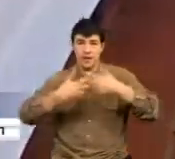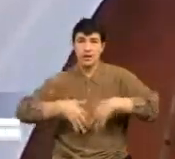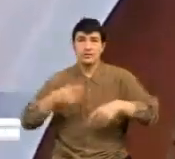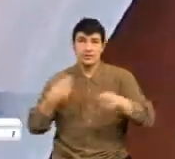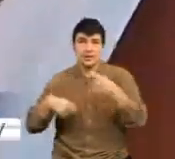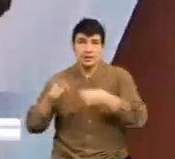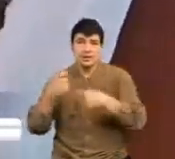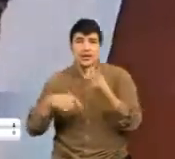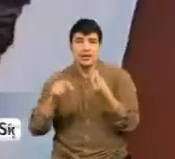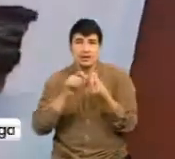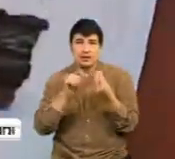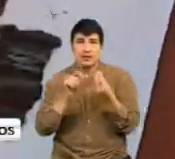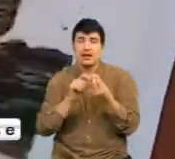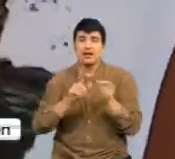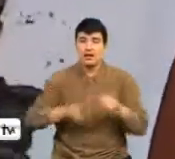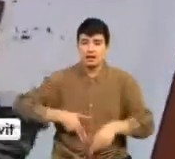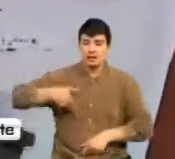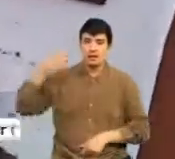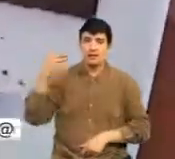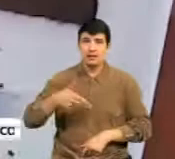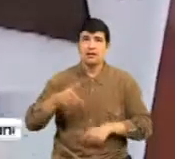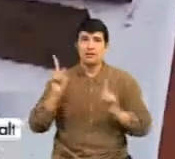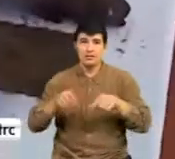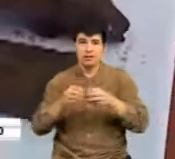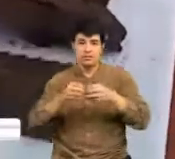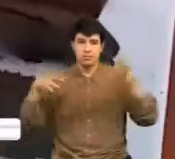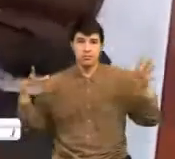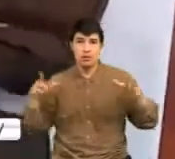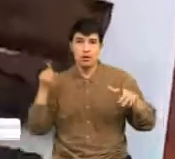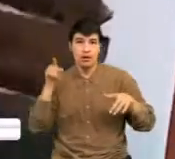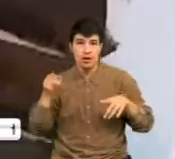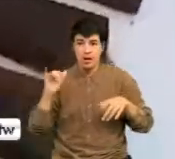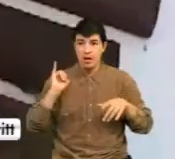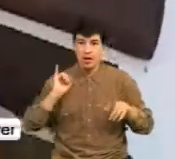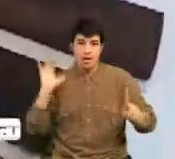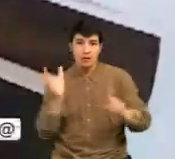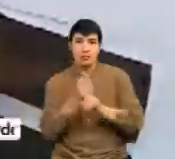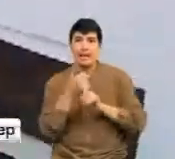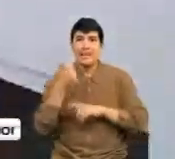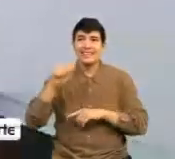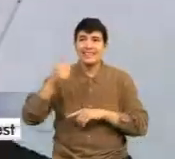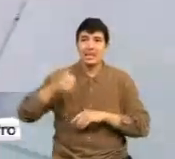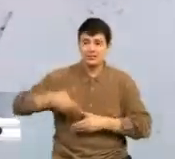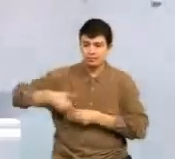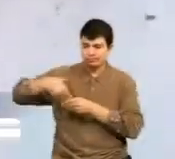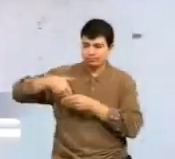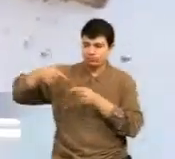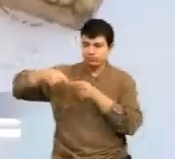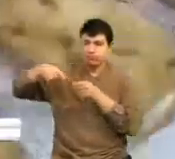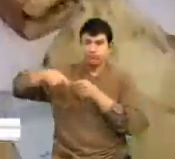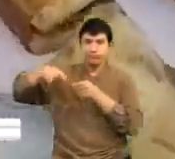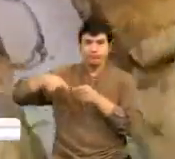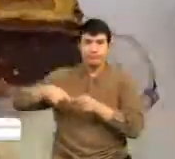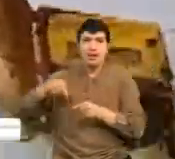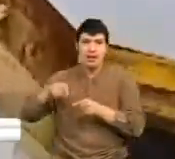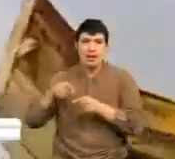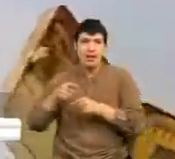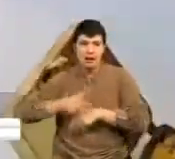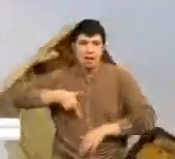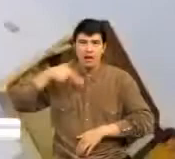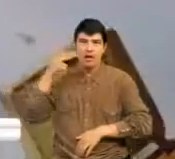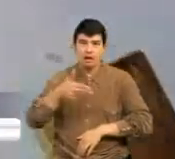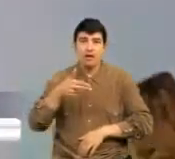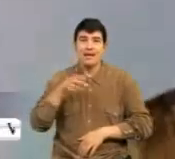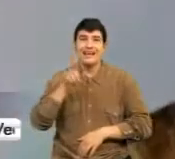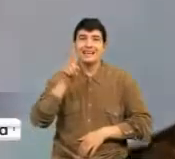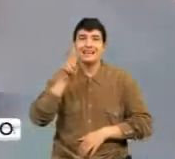armas de fuego, municiones y explosivos. En la operación fueron incautados 10 proveedores y 123 cartuchos calibre